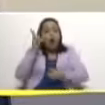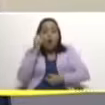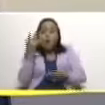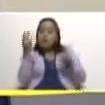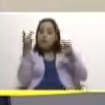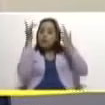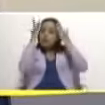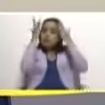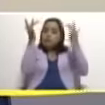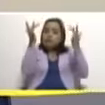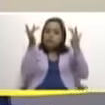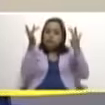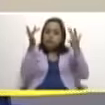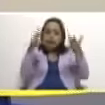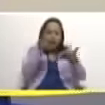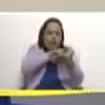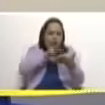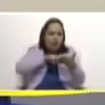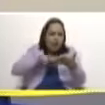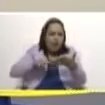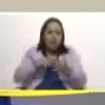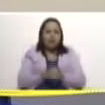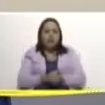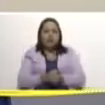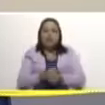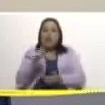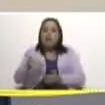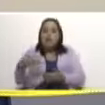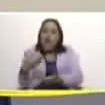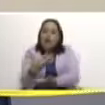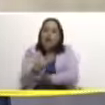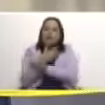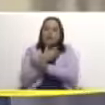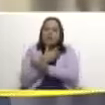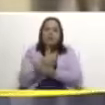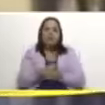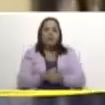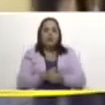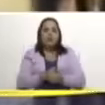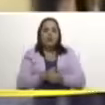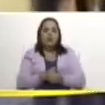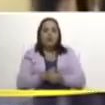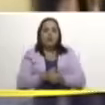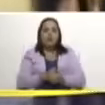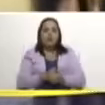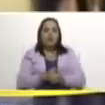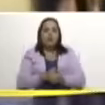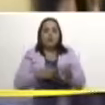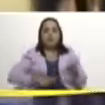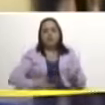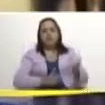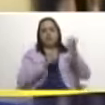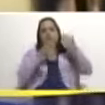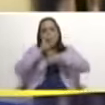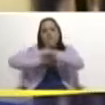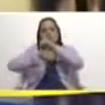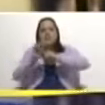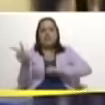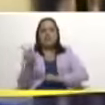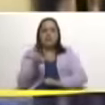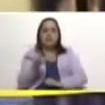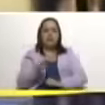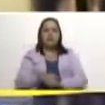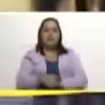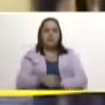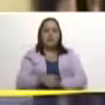culto. Y abrazó la causa de las armas de Venezuela